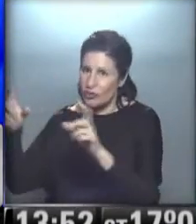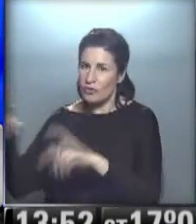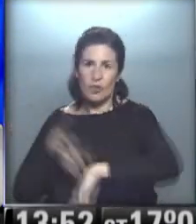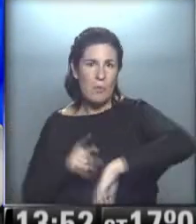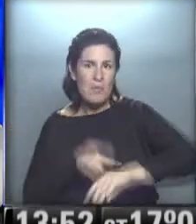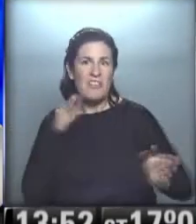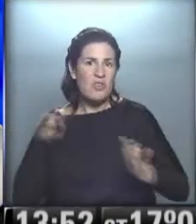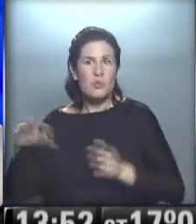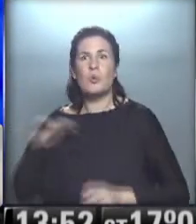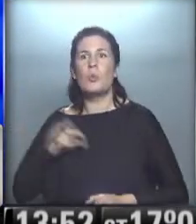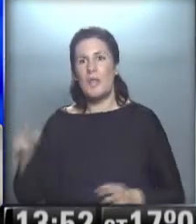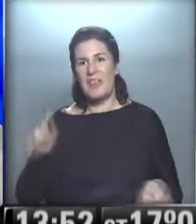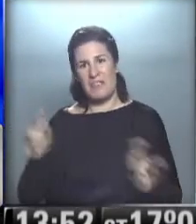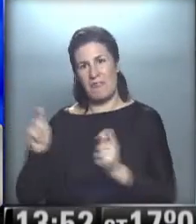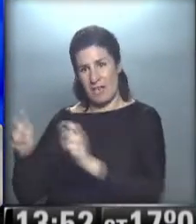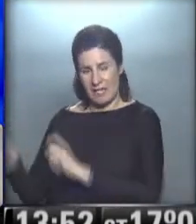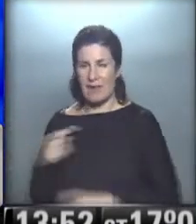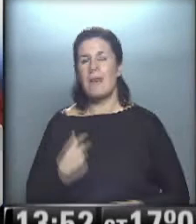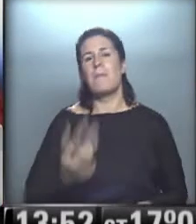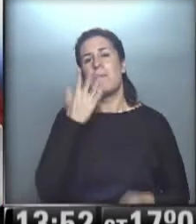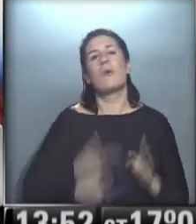¿no? A mí siempre me gustó una que es